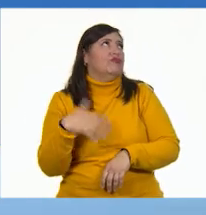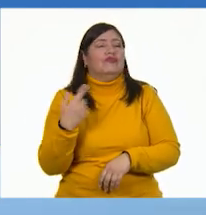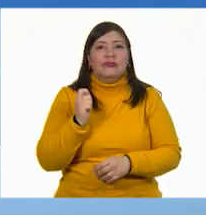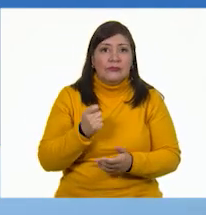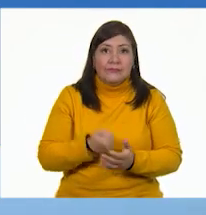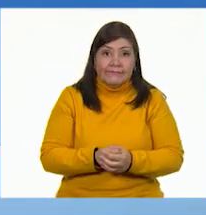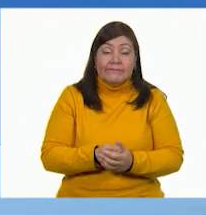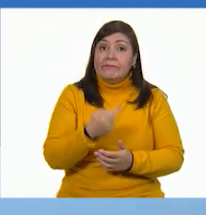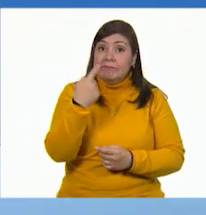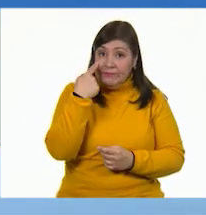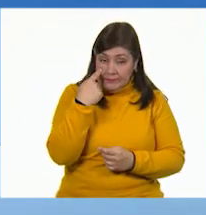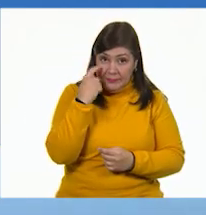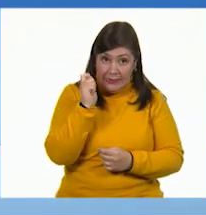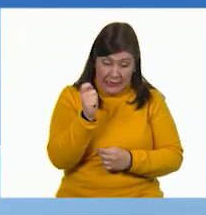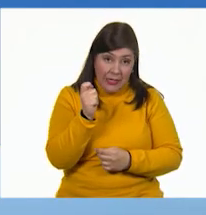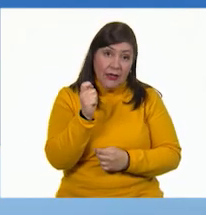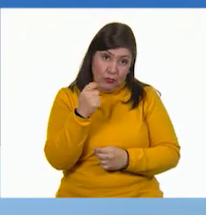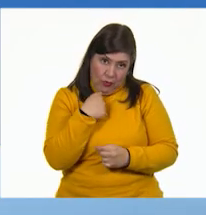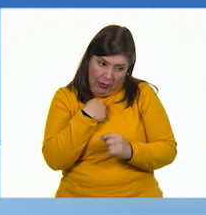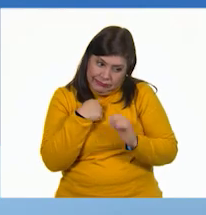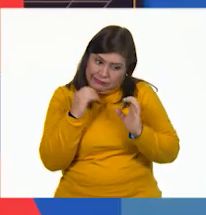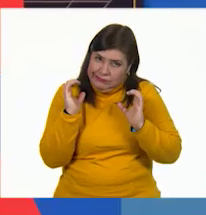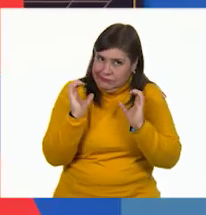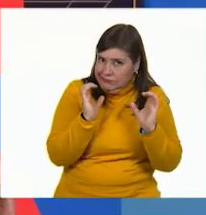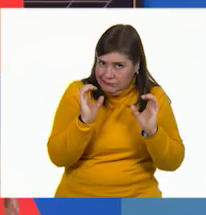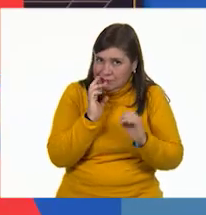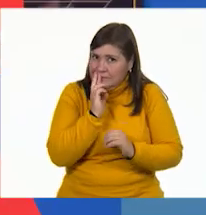Bueno, de todas formas, me voy a andar con cuidado.